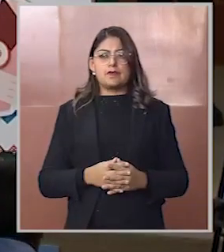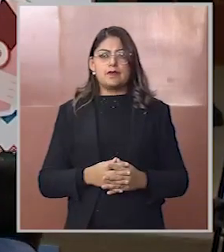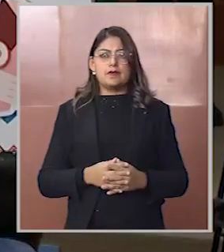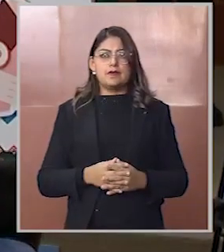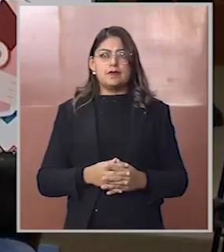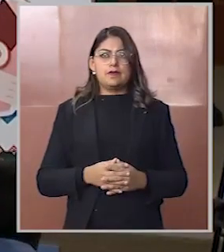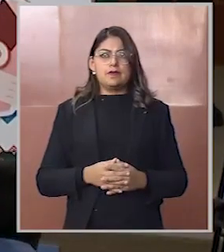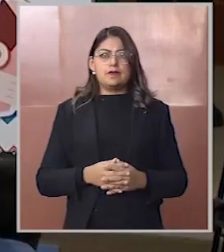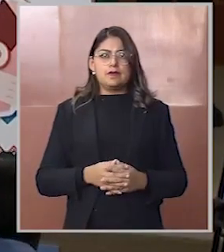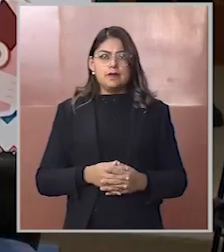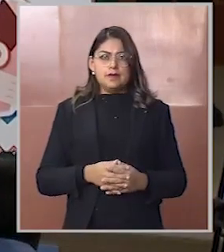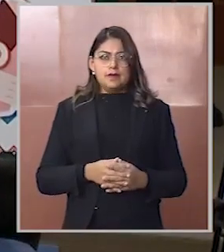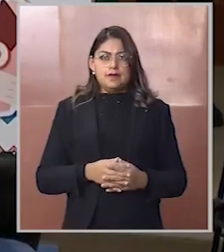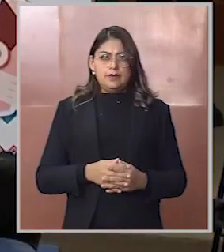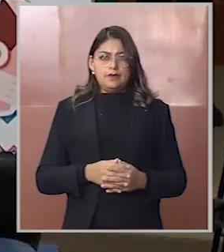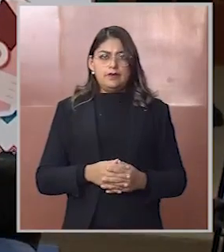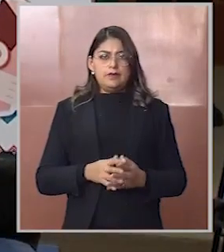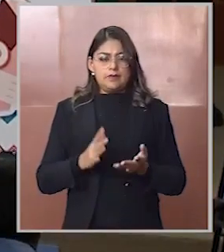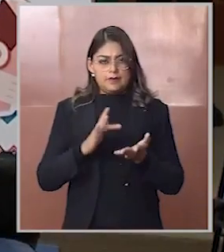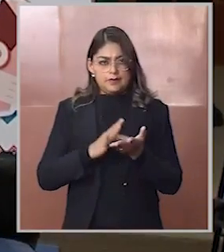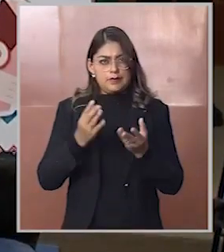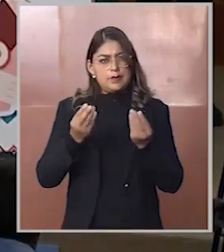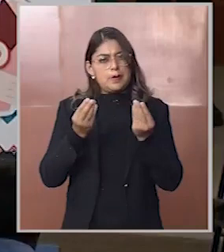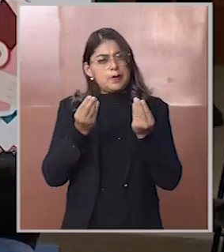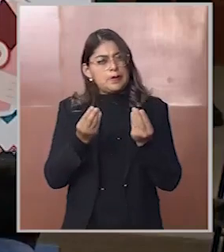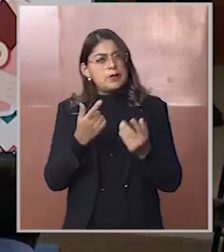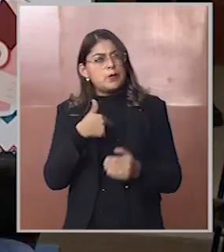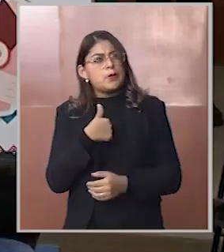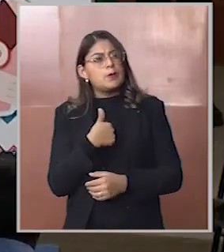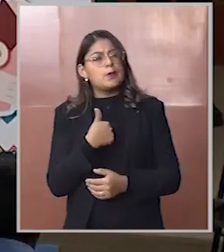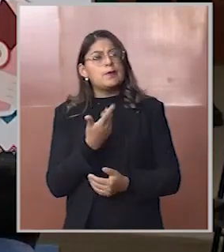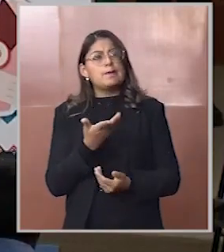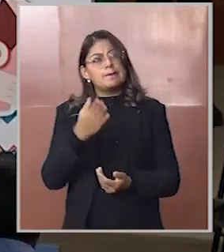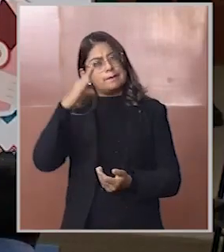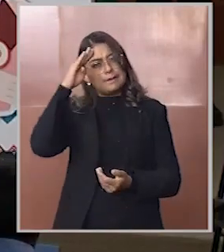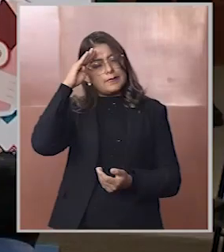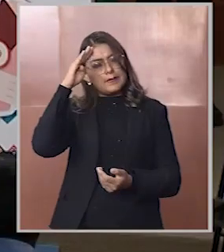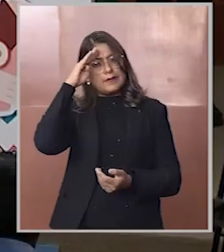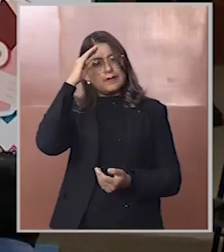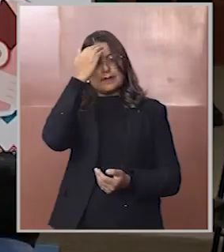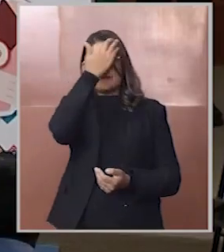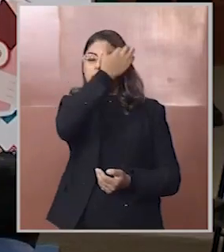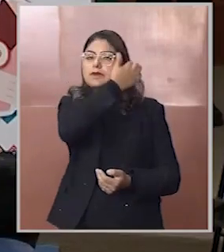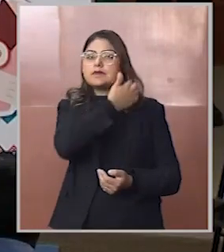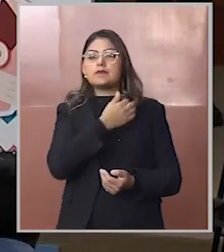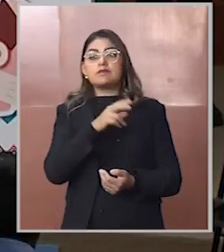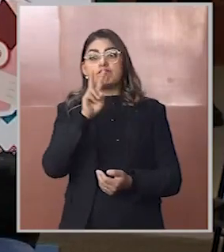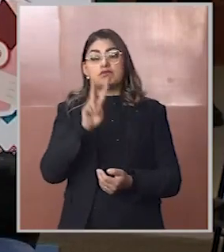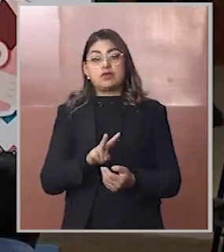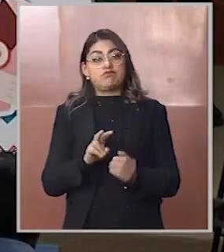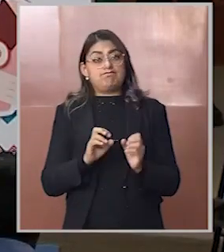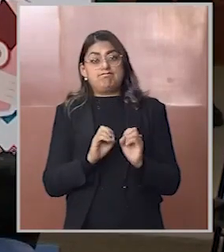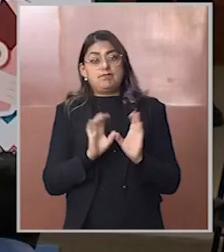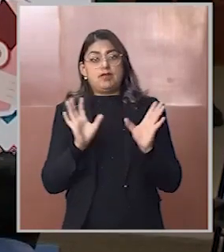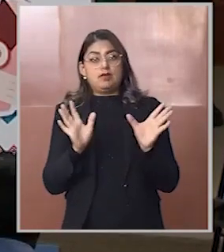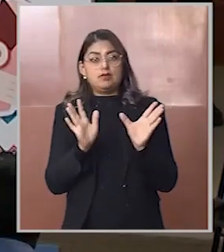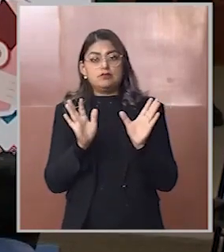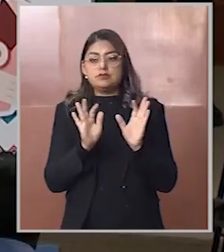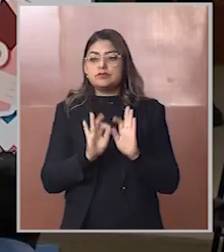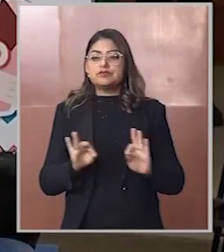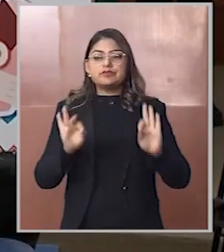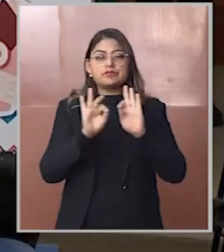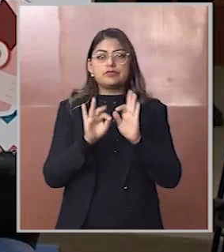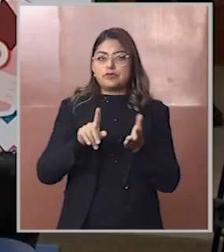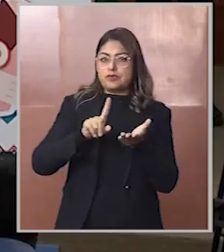gracias muchas gracias creo que es es patente la importancia que desde el